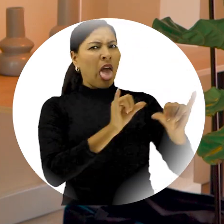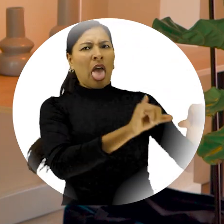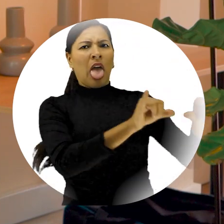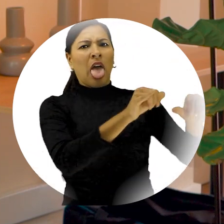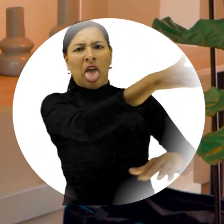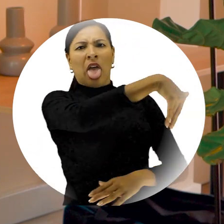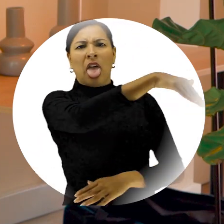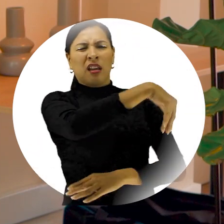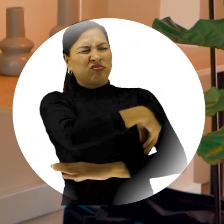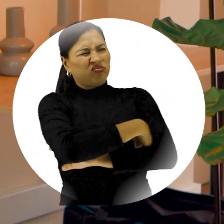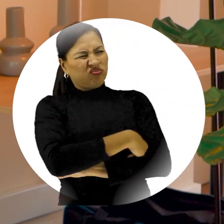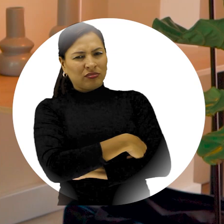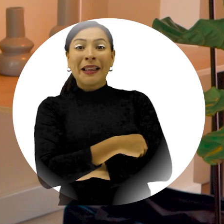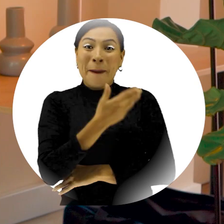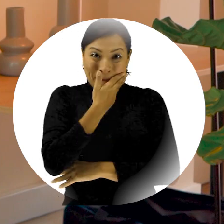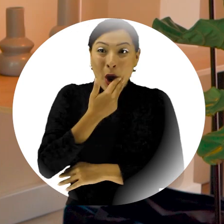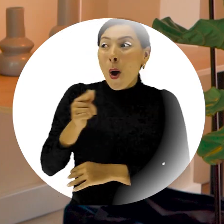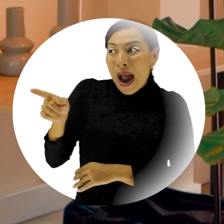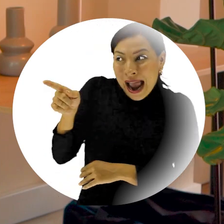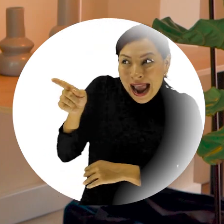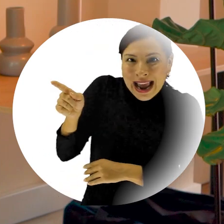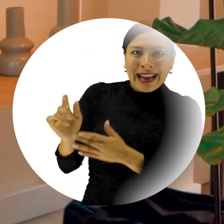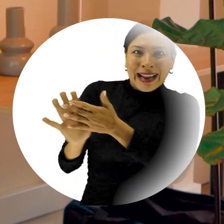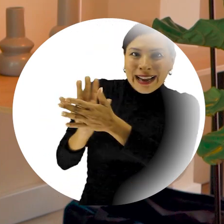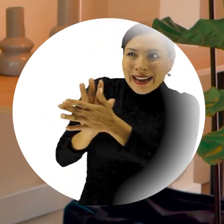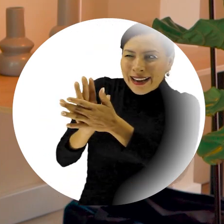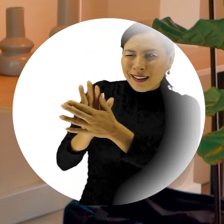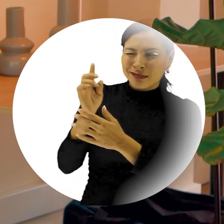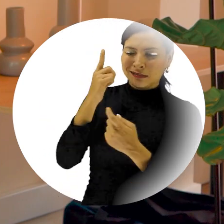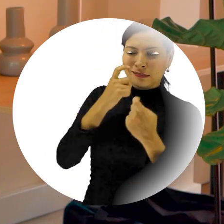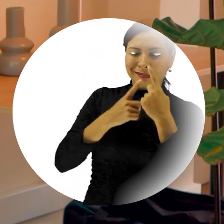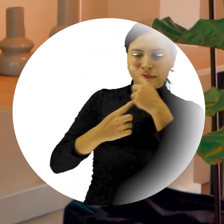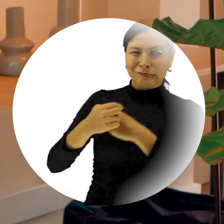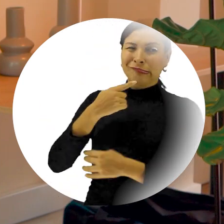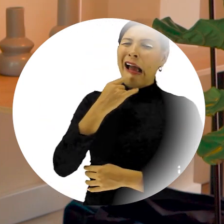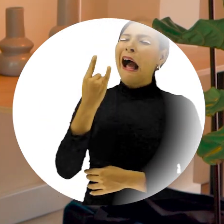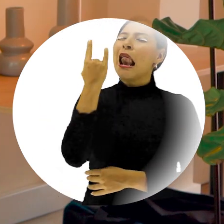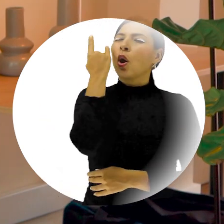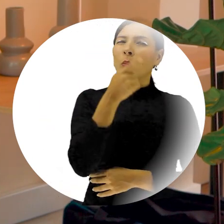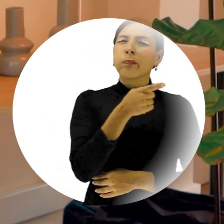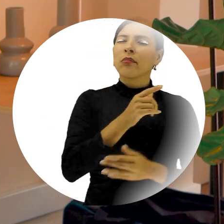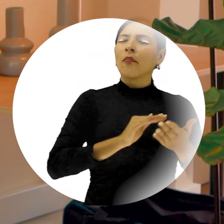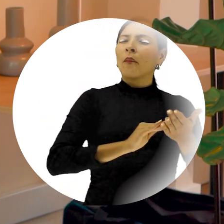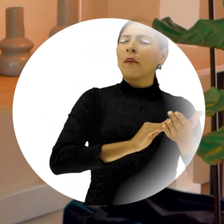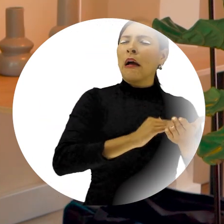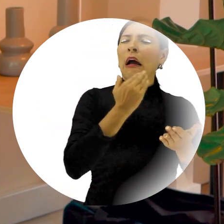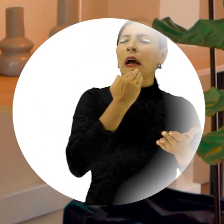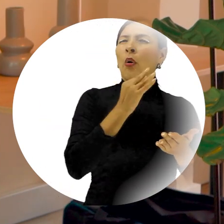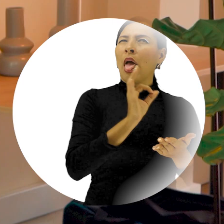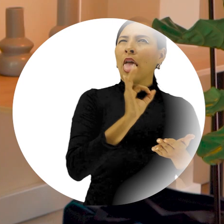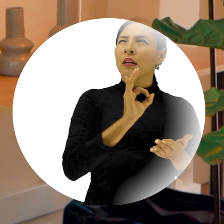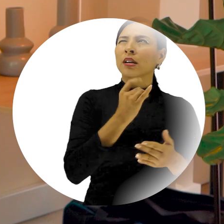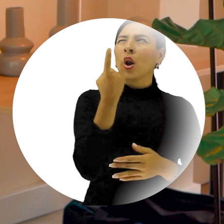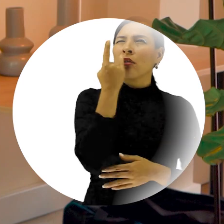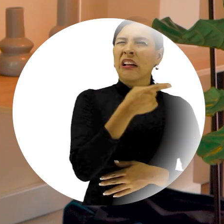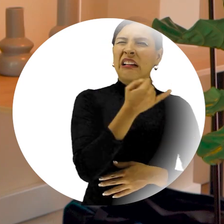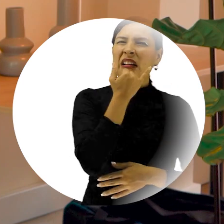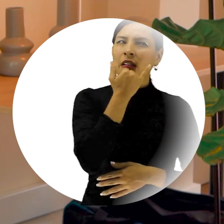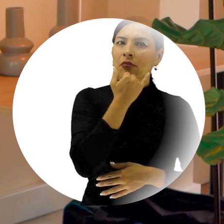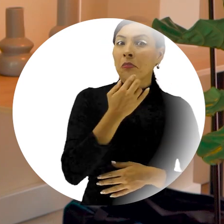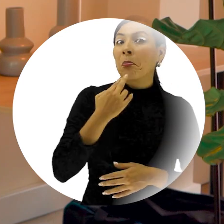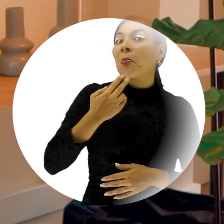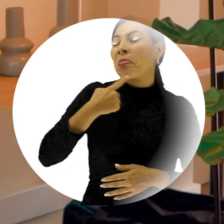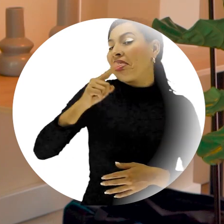a la persona de seguridad, que seguramente les va a dar datos muy, muy importantes para tener en cuenta. Quiero contarles que mi novio y yo tenemos